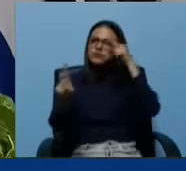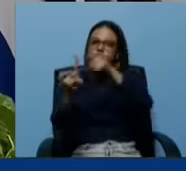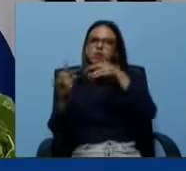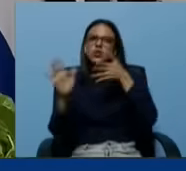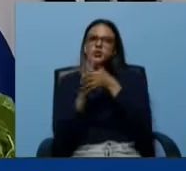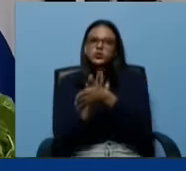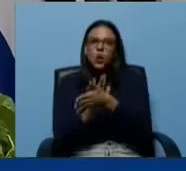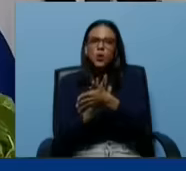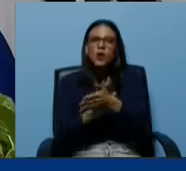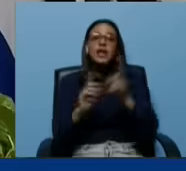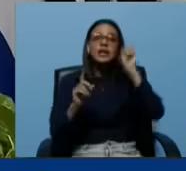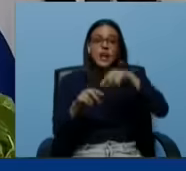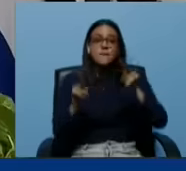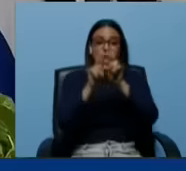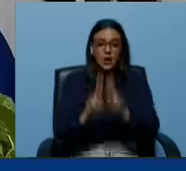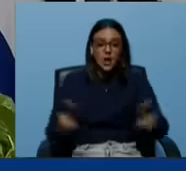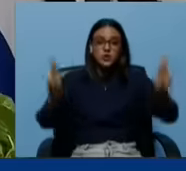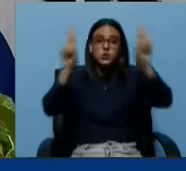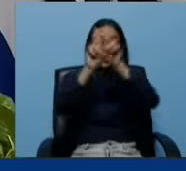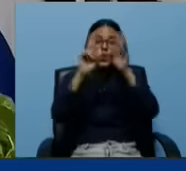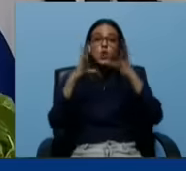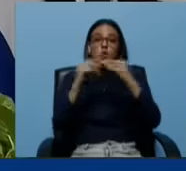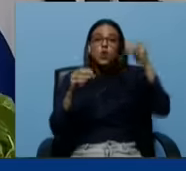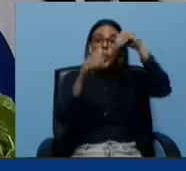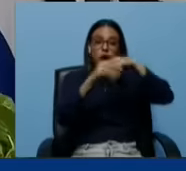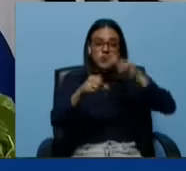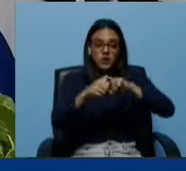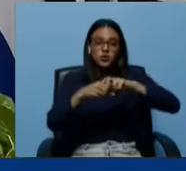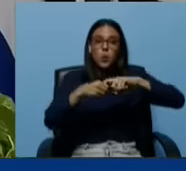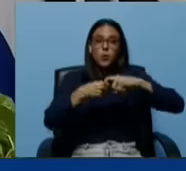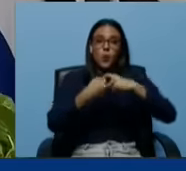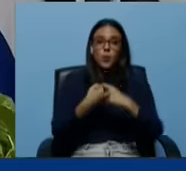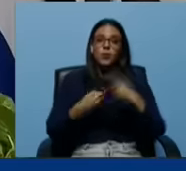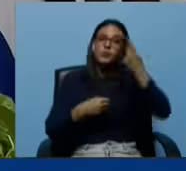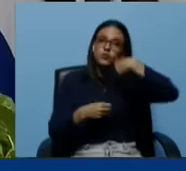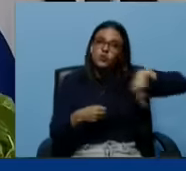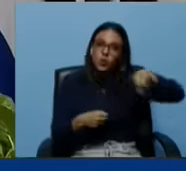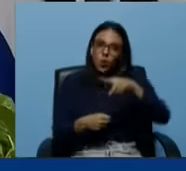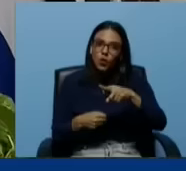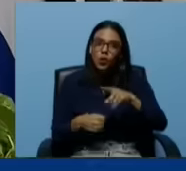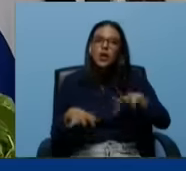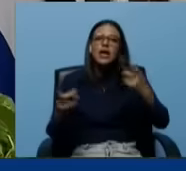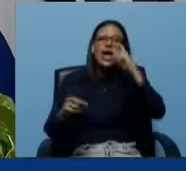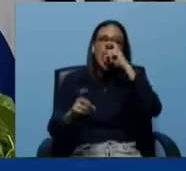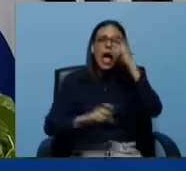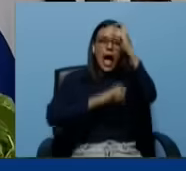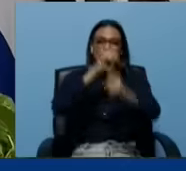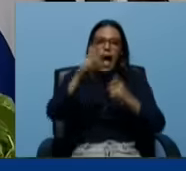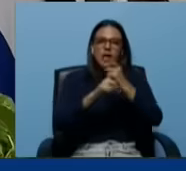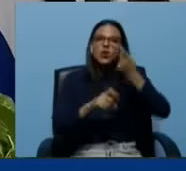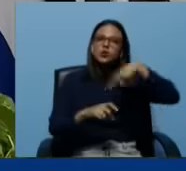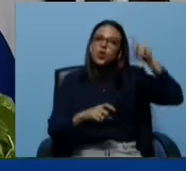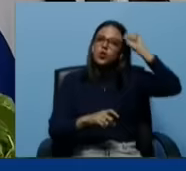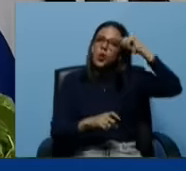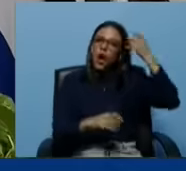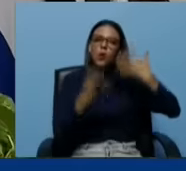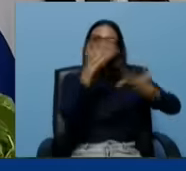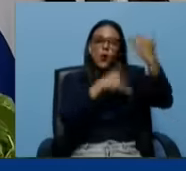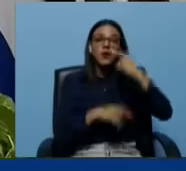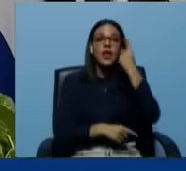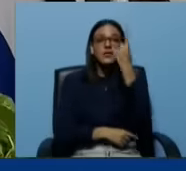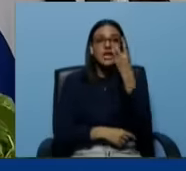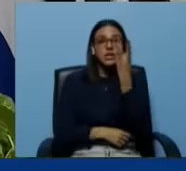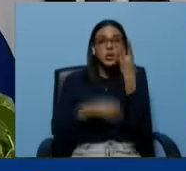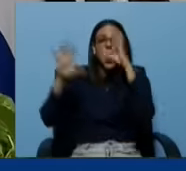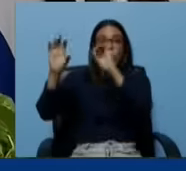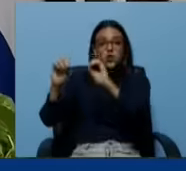Naciones Unidas y sus órganos. En el año en que se conmemora el 180 aniversario de